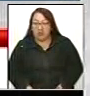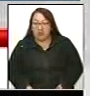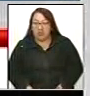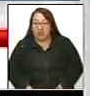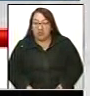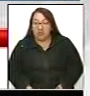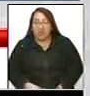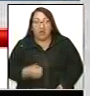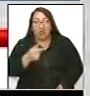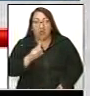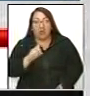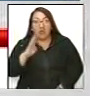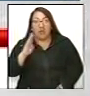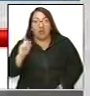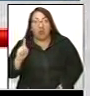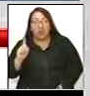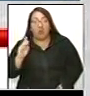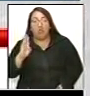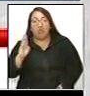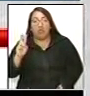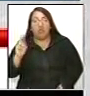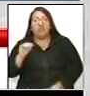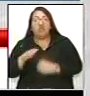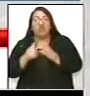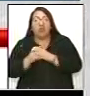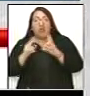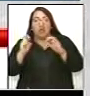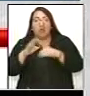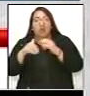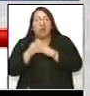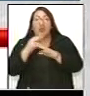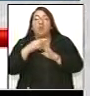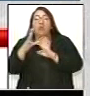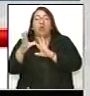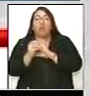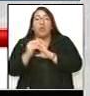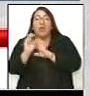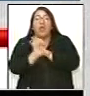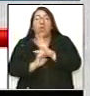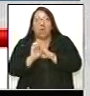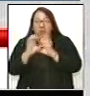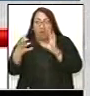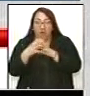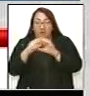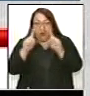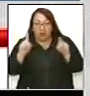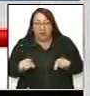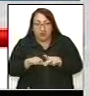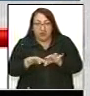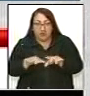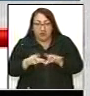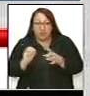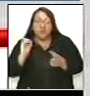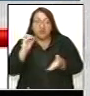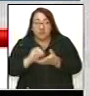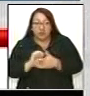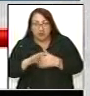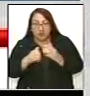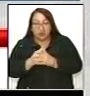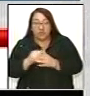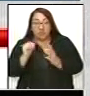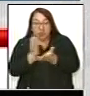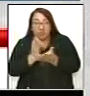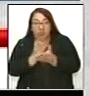A1, A2, B1, homologado al marco común europeo. El formato digital, en formato digital, y